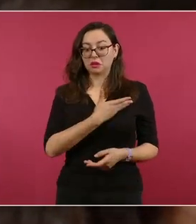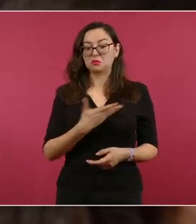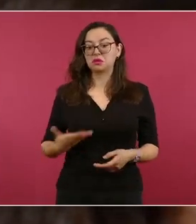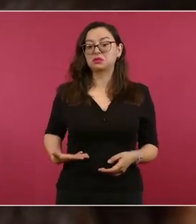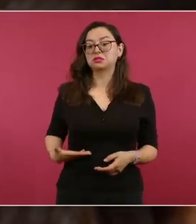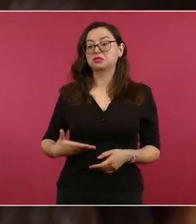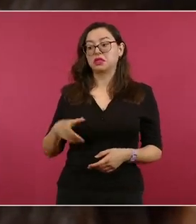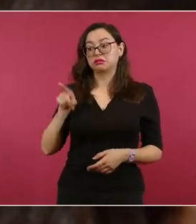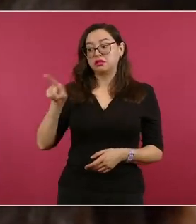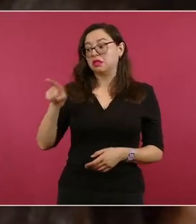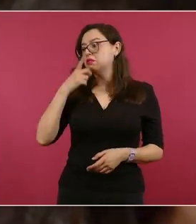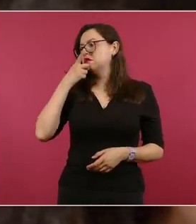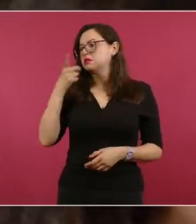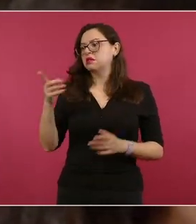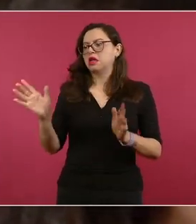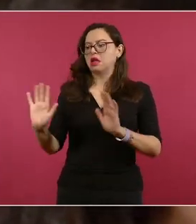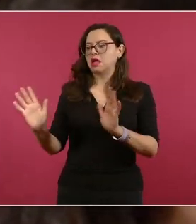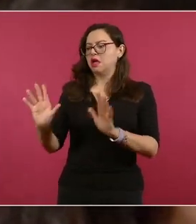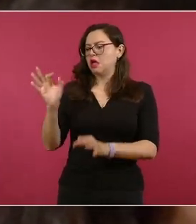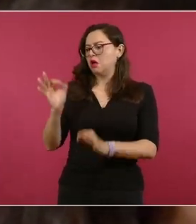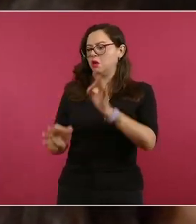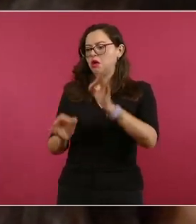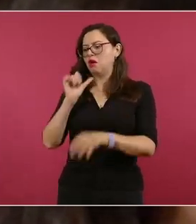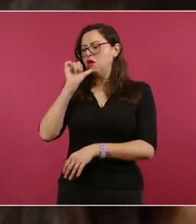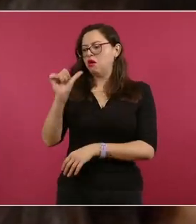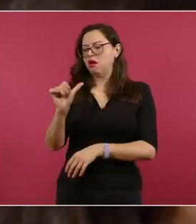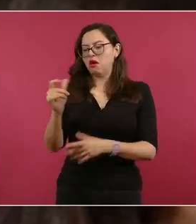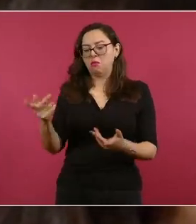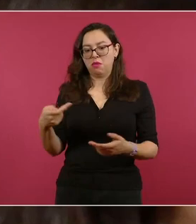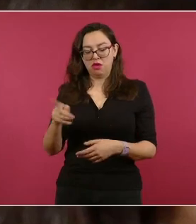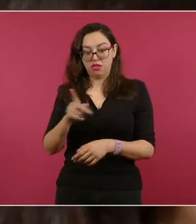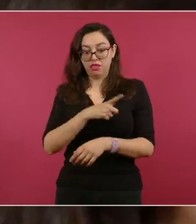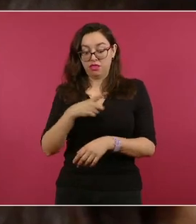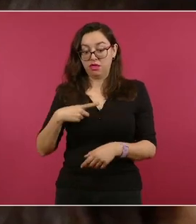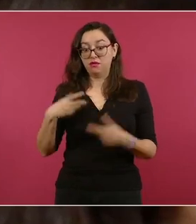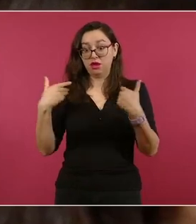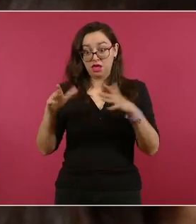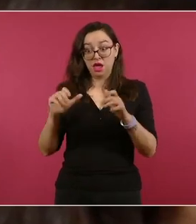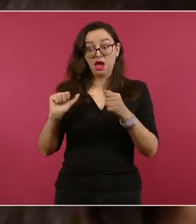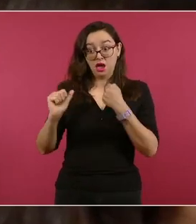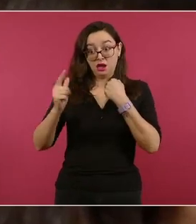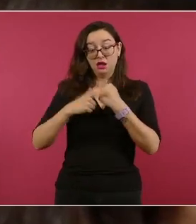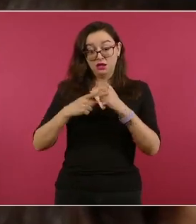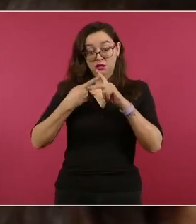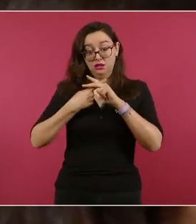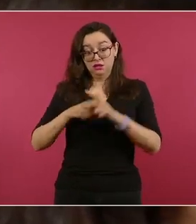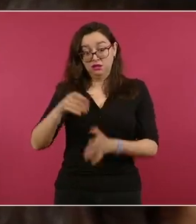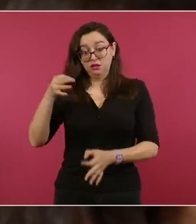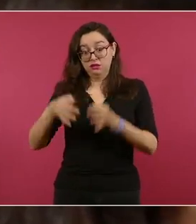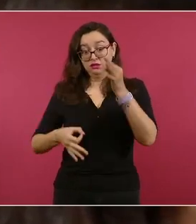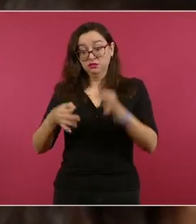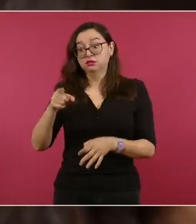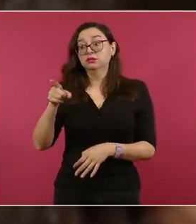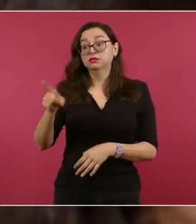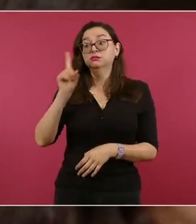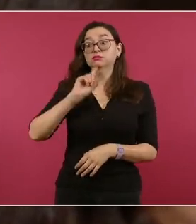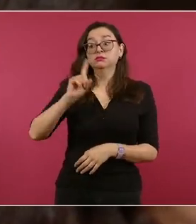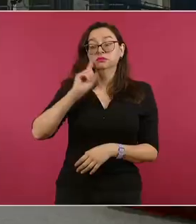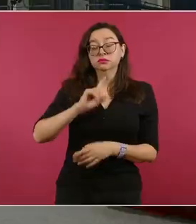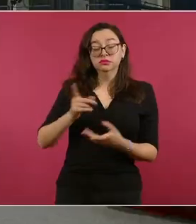abrir un procedimiento por lo menos de investigación para establecer la responsabilidad de esta ciudadana mexicana en este